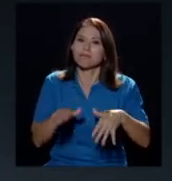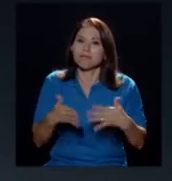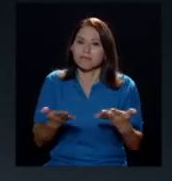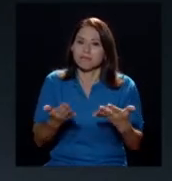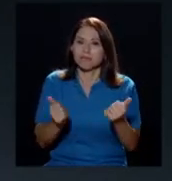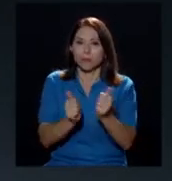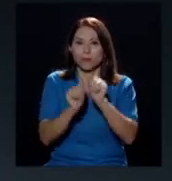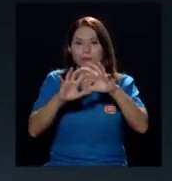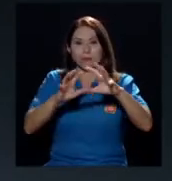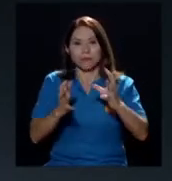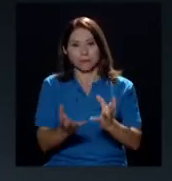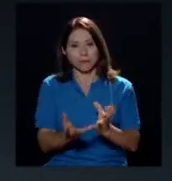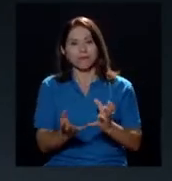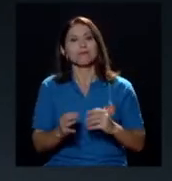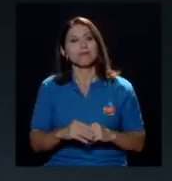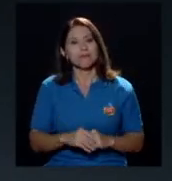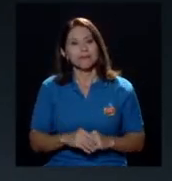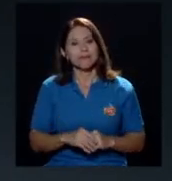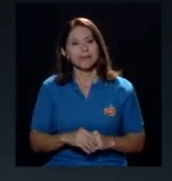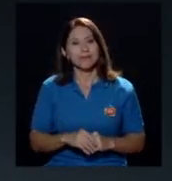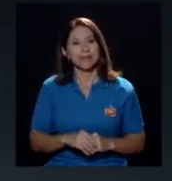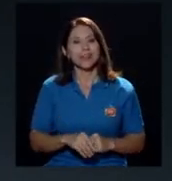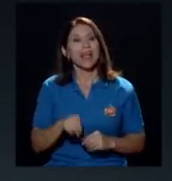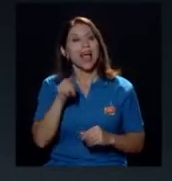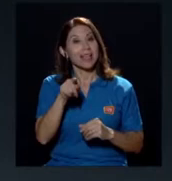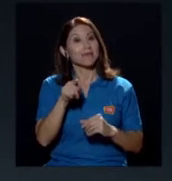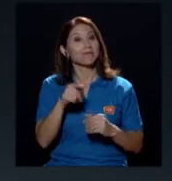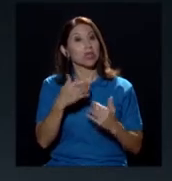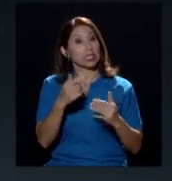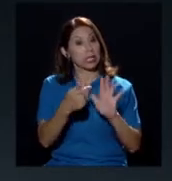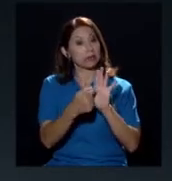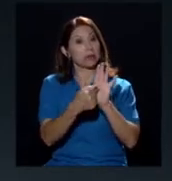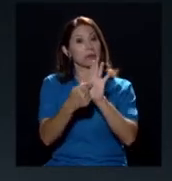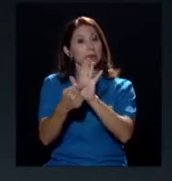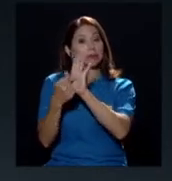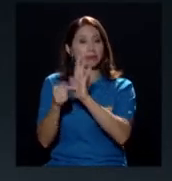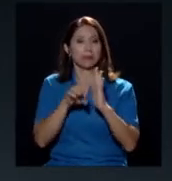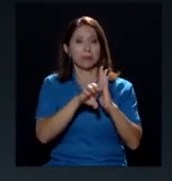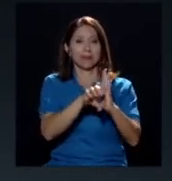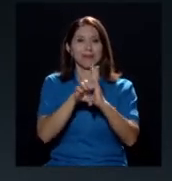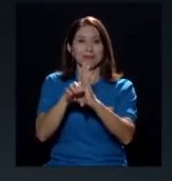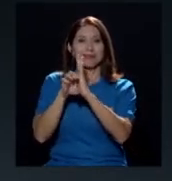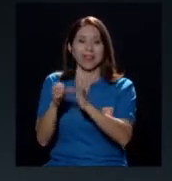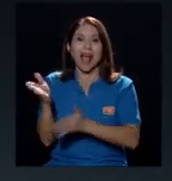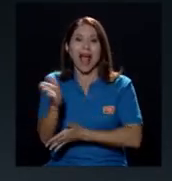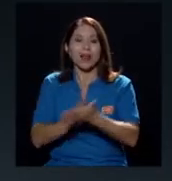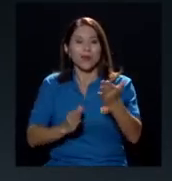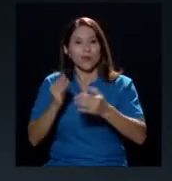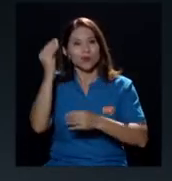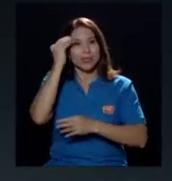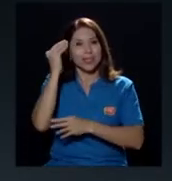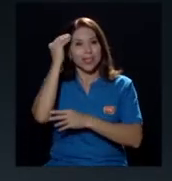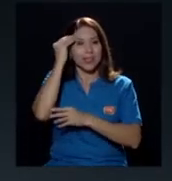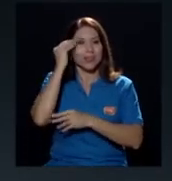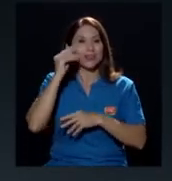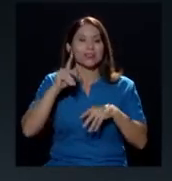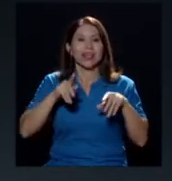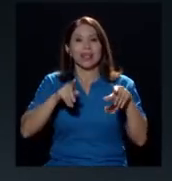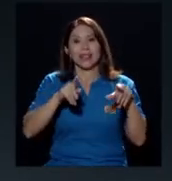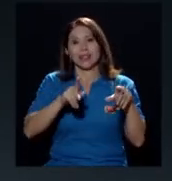con el mundo y se ejemplifican algunos de los criterios de los tratadistas de